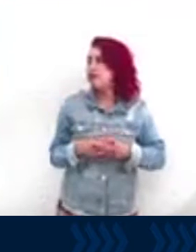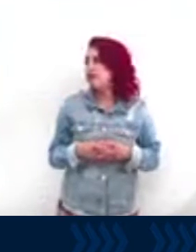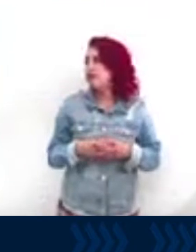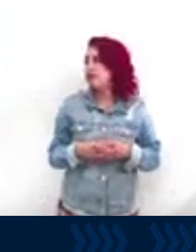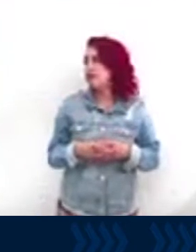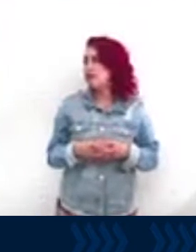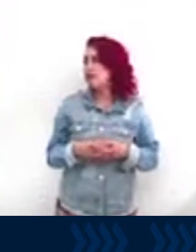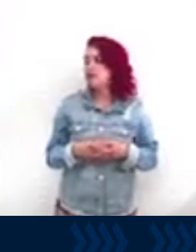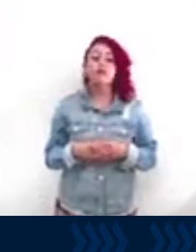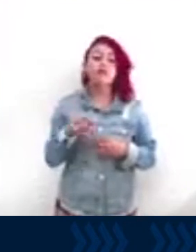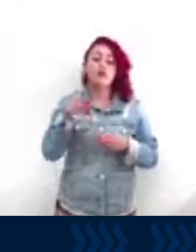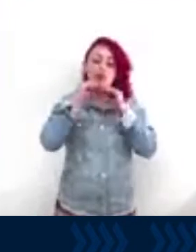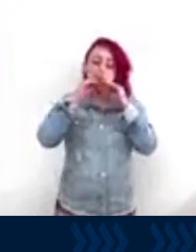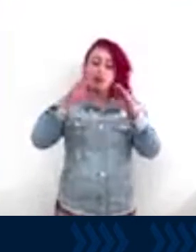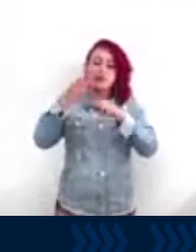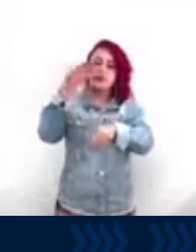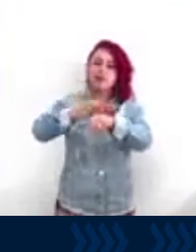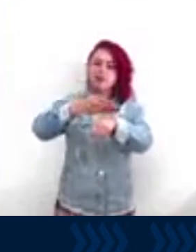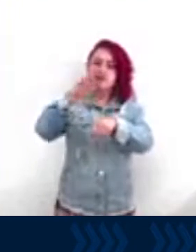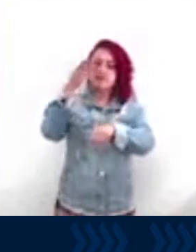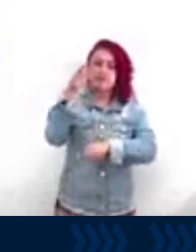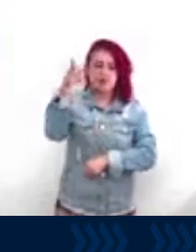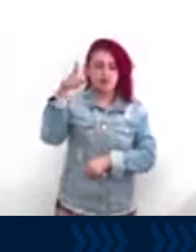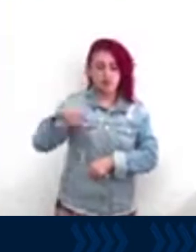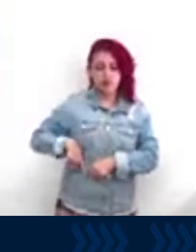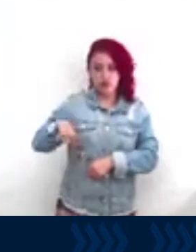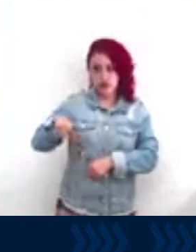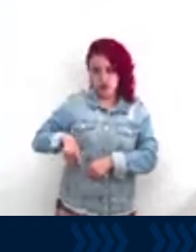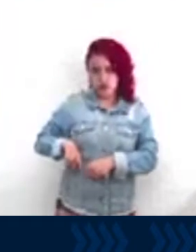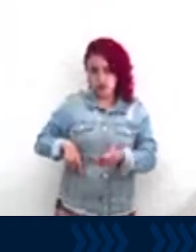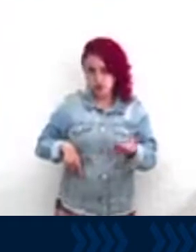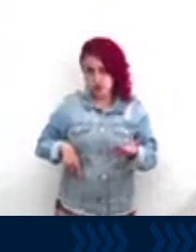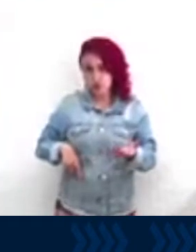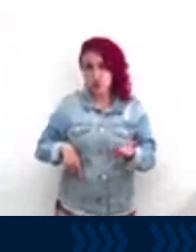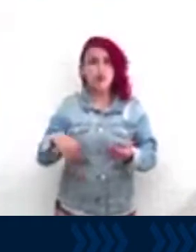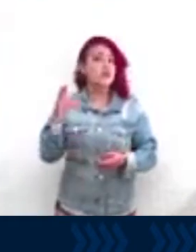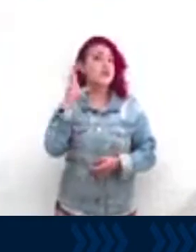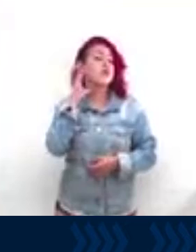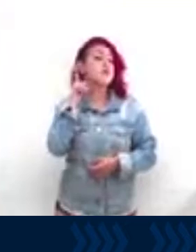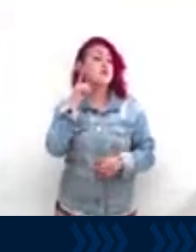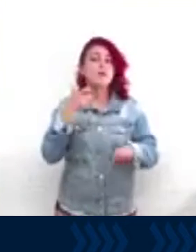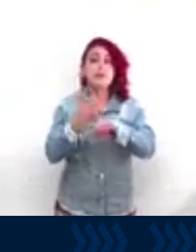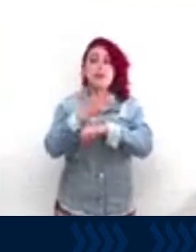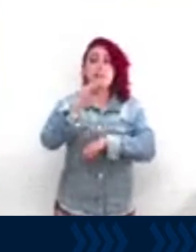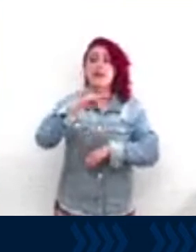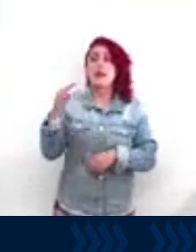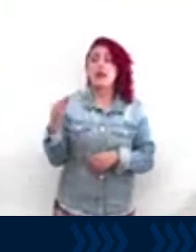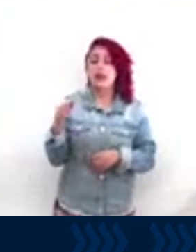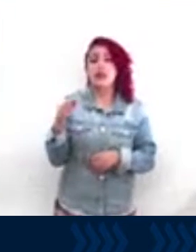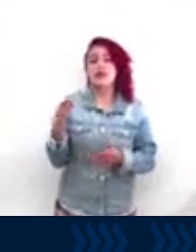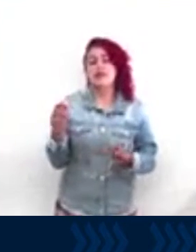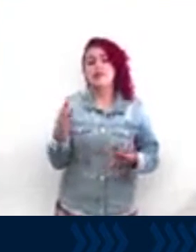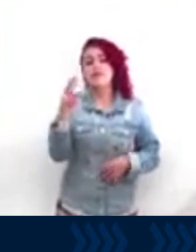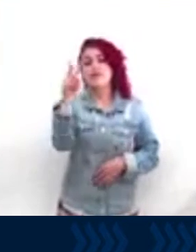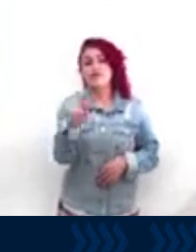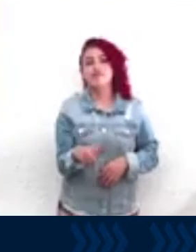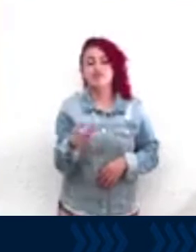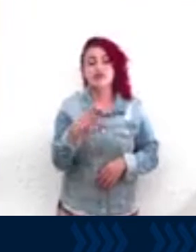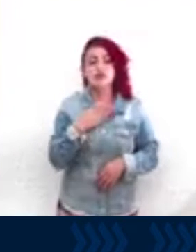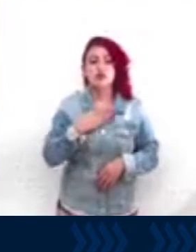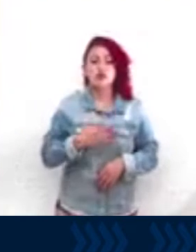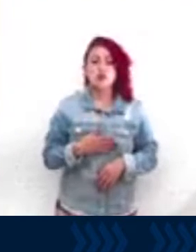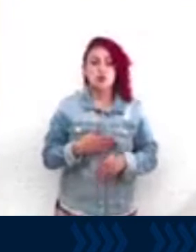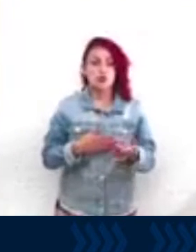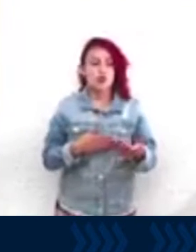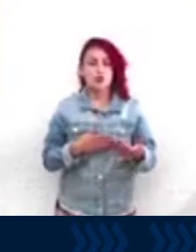una sanción al gobernador. El Congreso de Michoacán, por supuesto, es